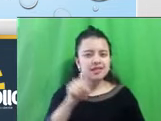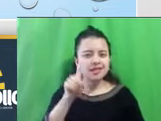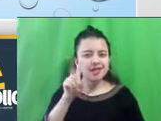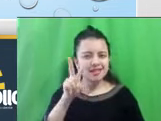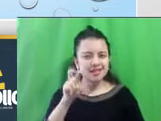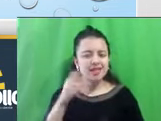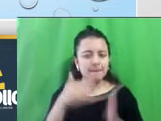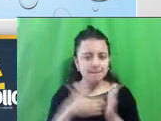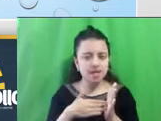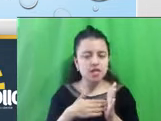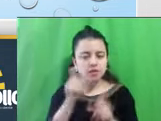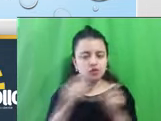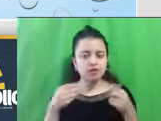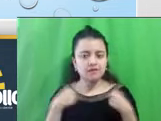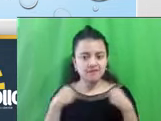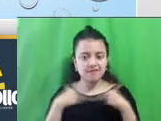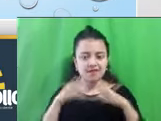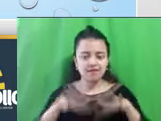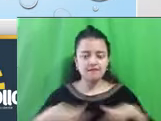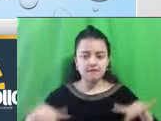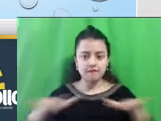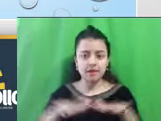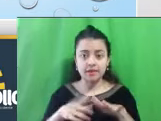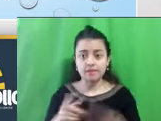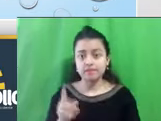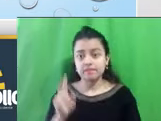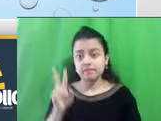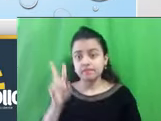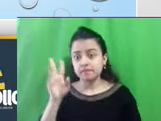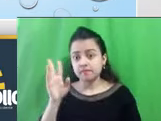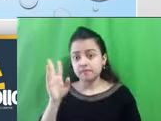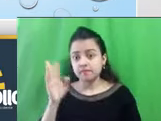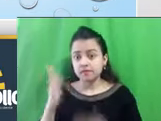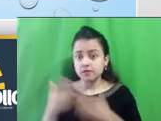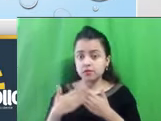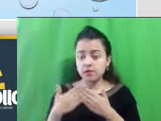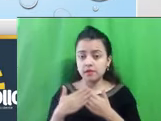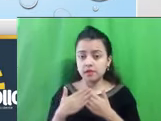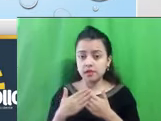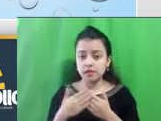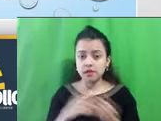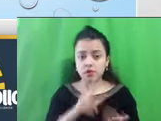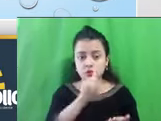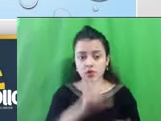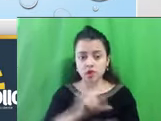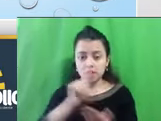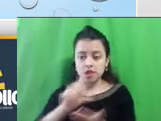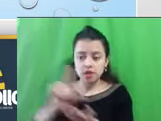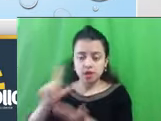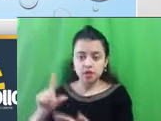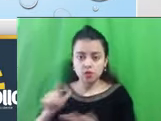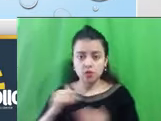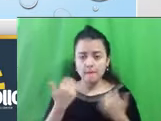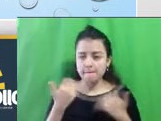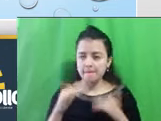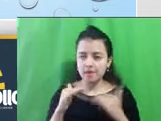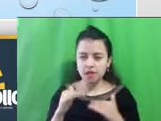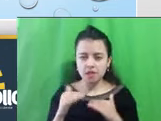167 mil habitantes. Esos habitantes, según la normativa, pues tienen un caudal mínimo que hay que suministrarles. Ese caudal mínimo,